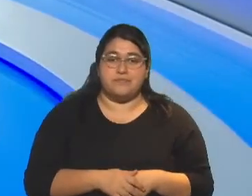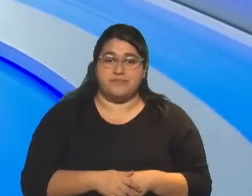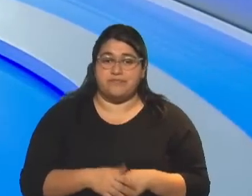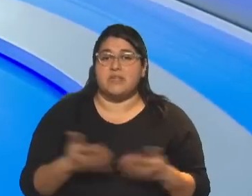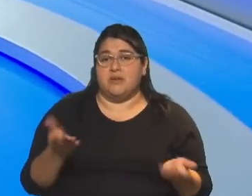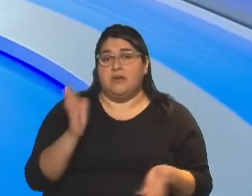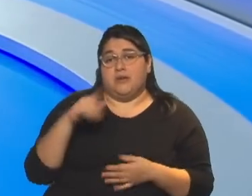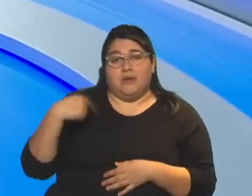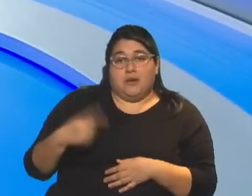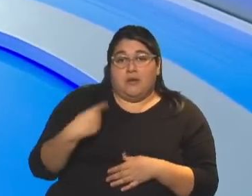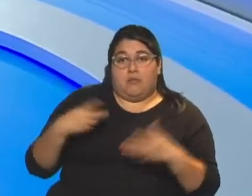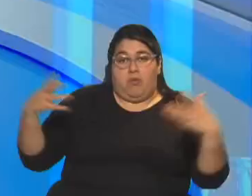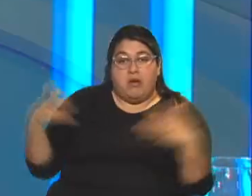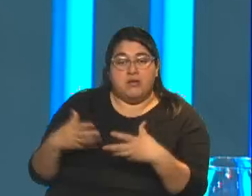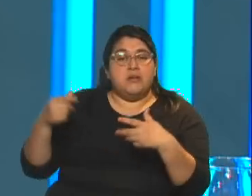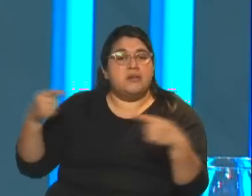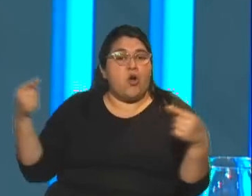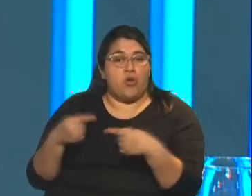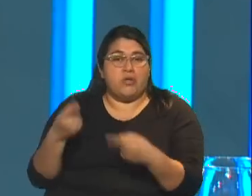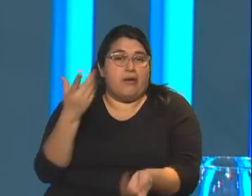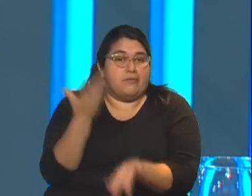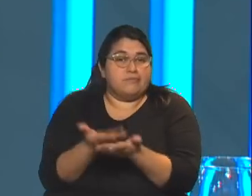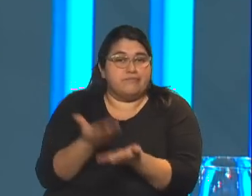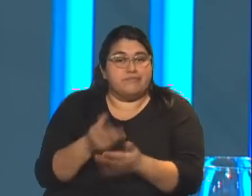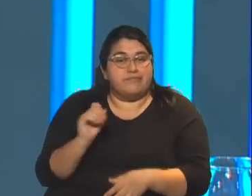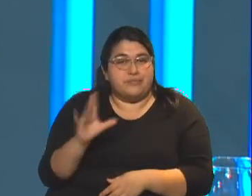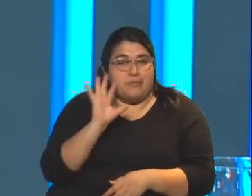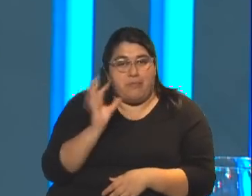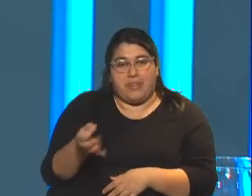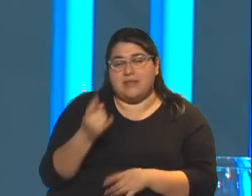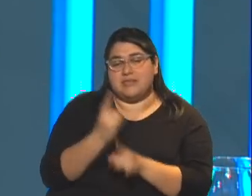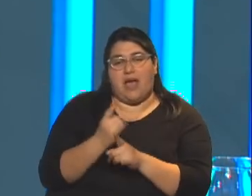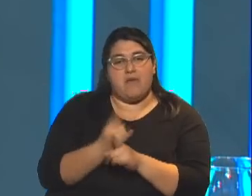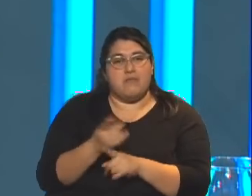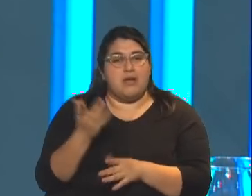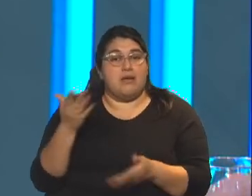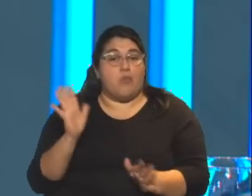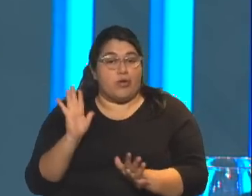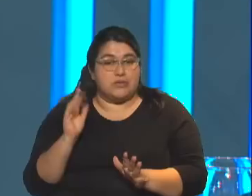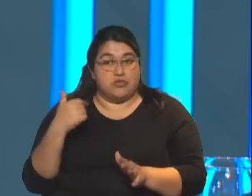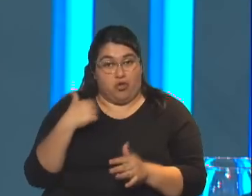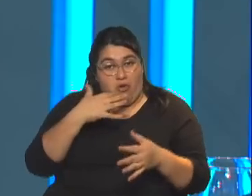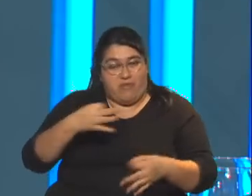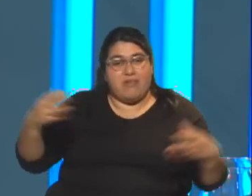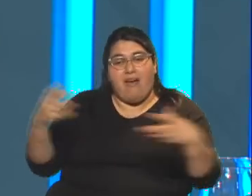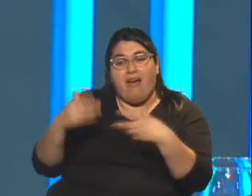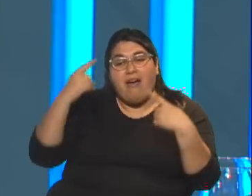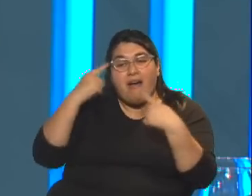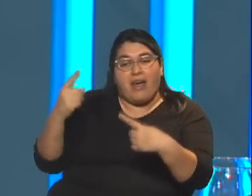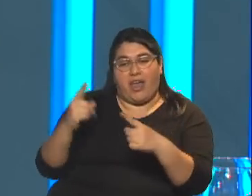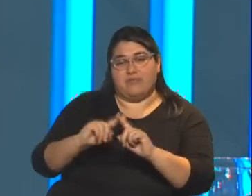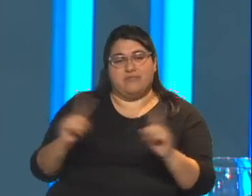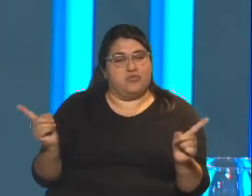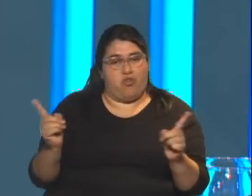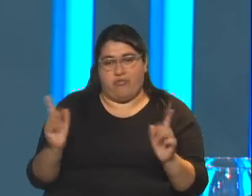bastante habitual en la oposición con lo cual yo particularmente este no les creo nada estos